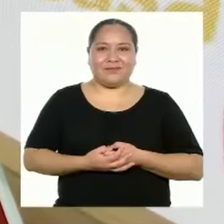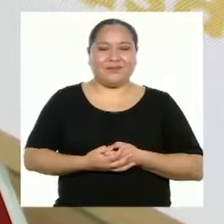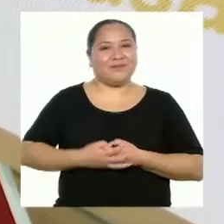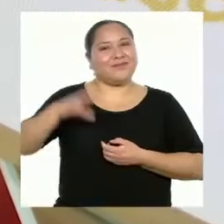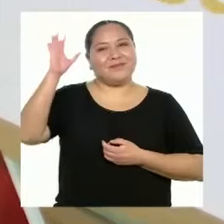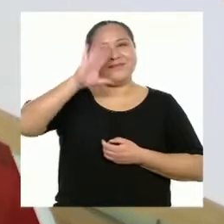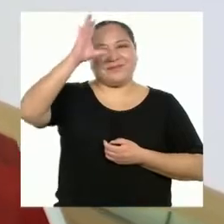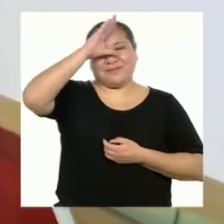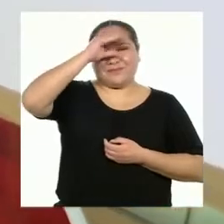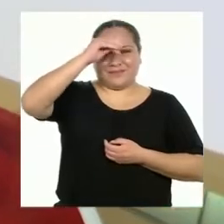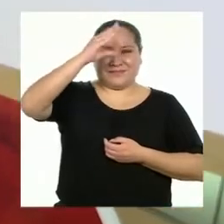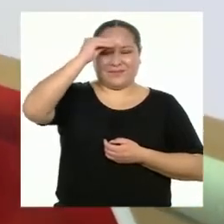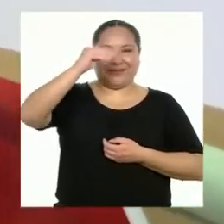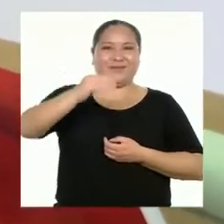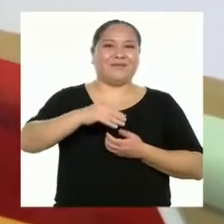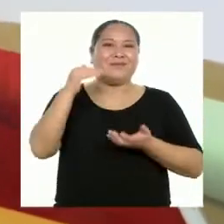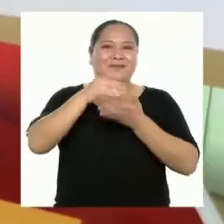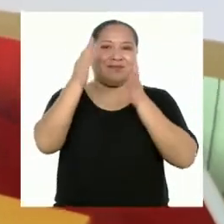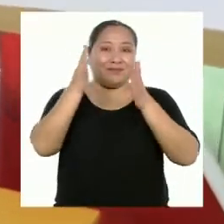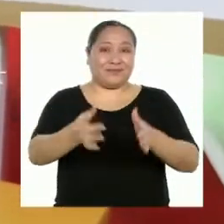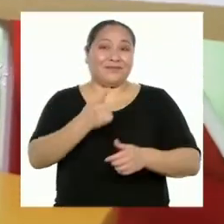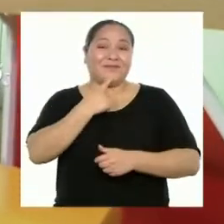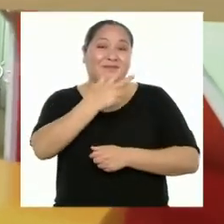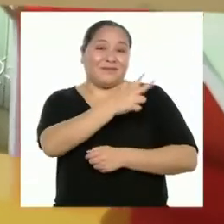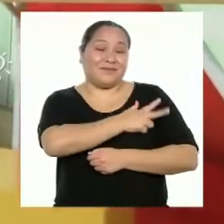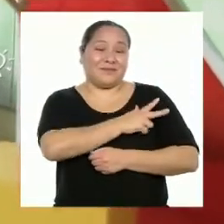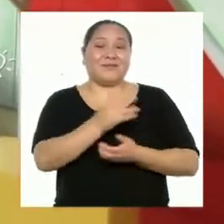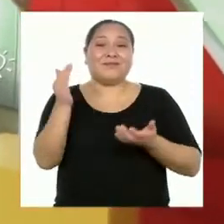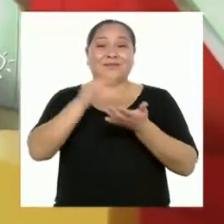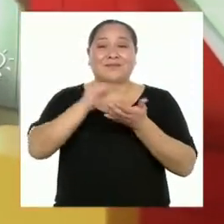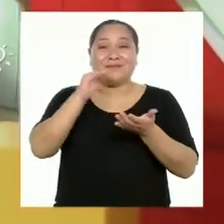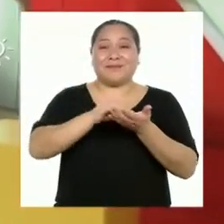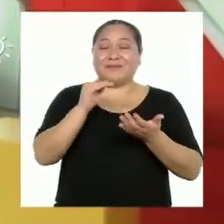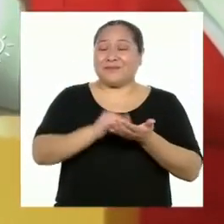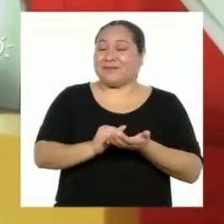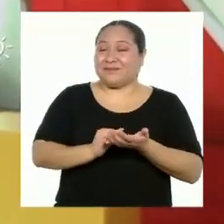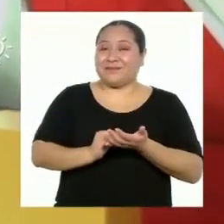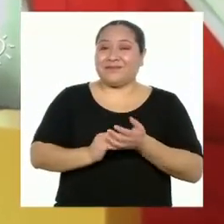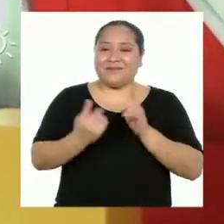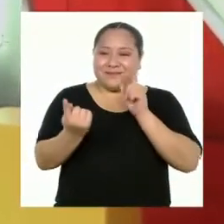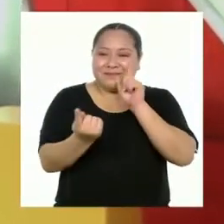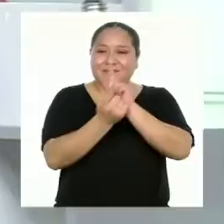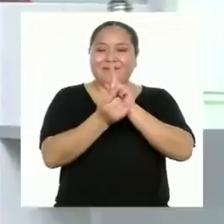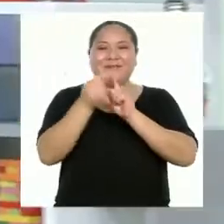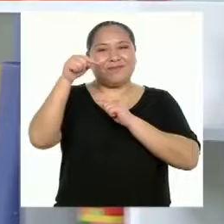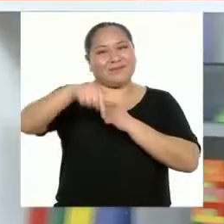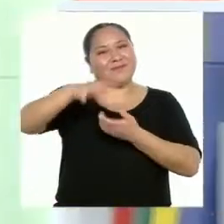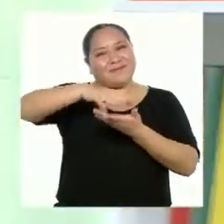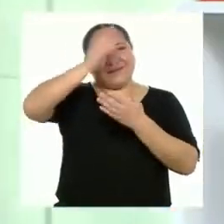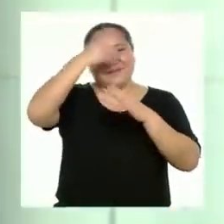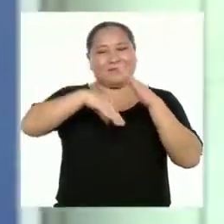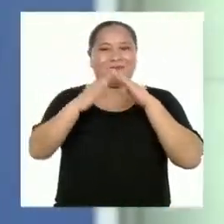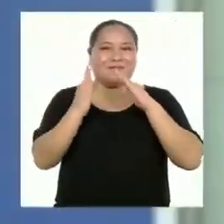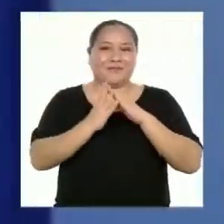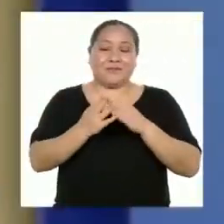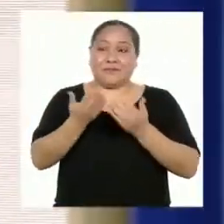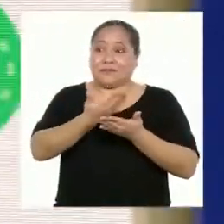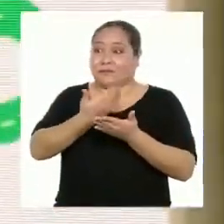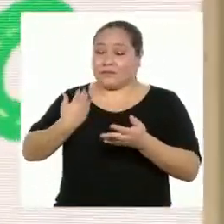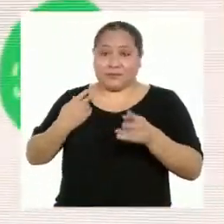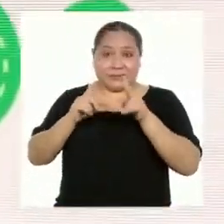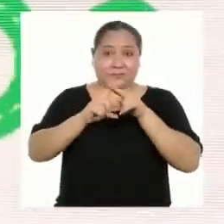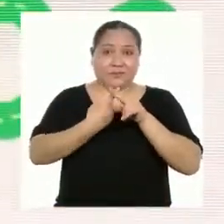Hola estudiantes de tercero de secundaria, nos volvemos a juntar en Aprendo en Casa. Antes de